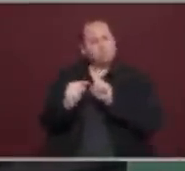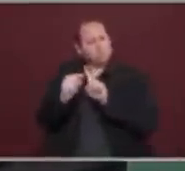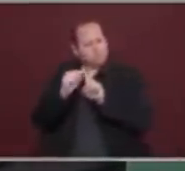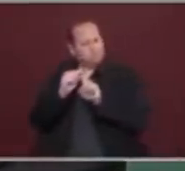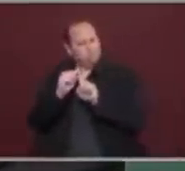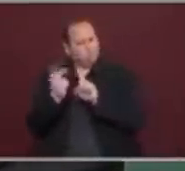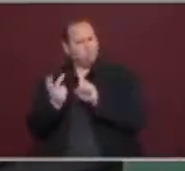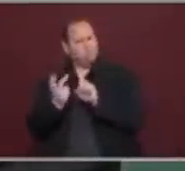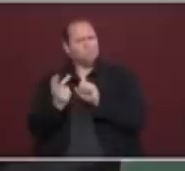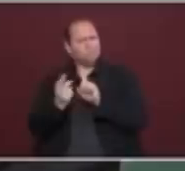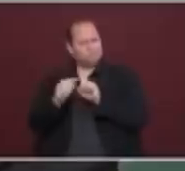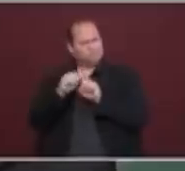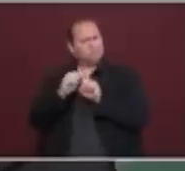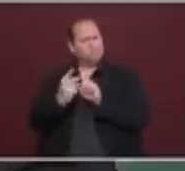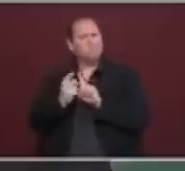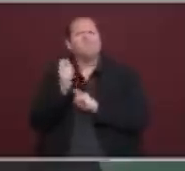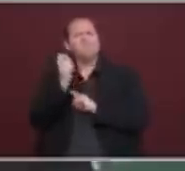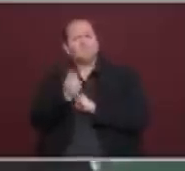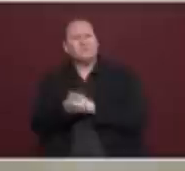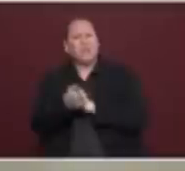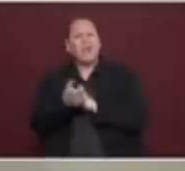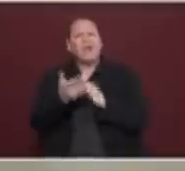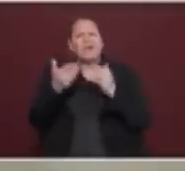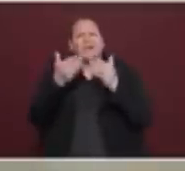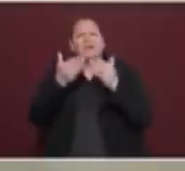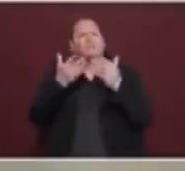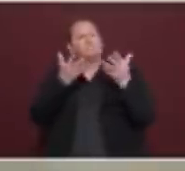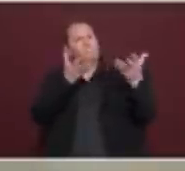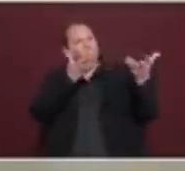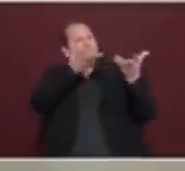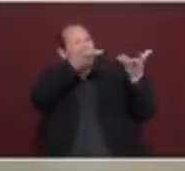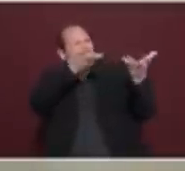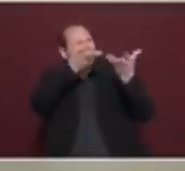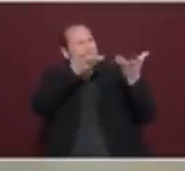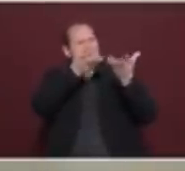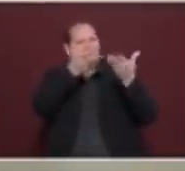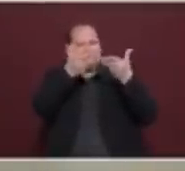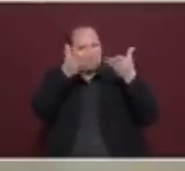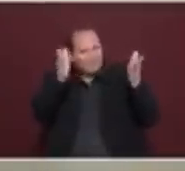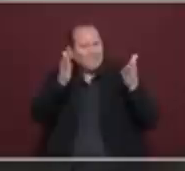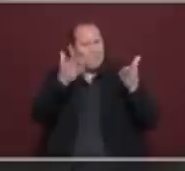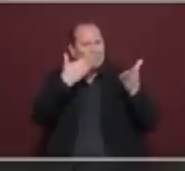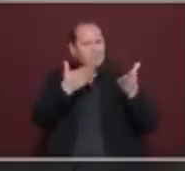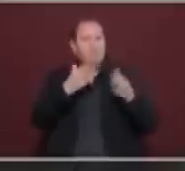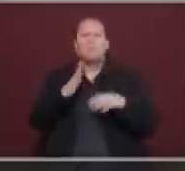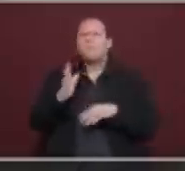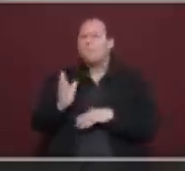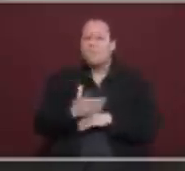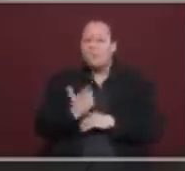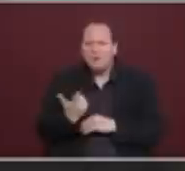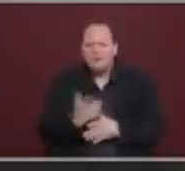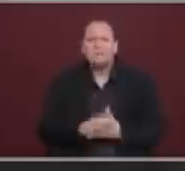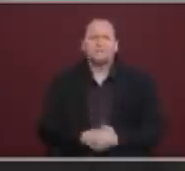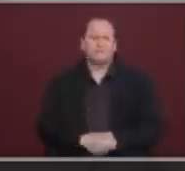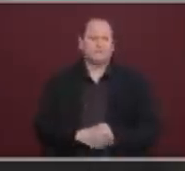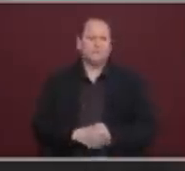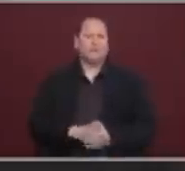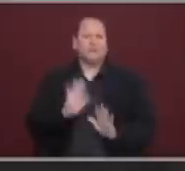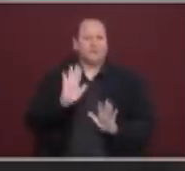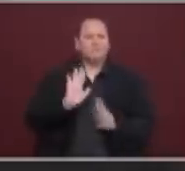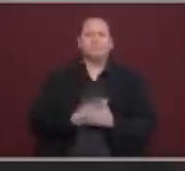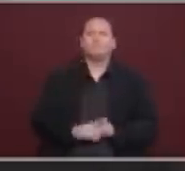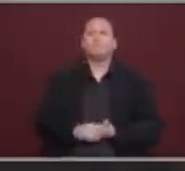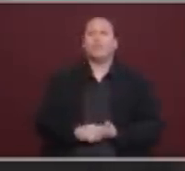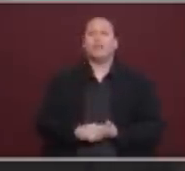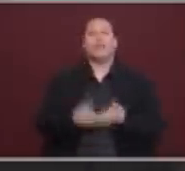que se haya abierto esta polémica porque nos